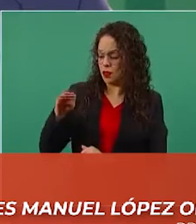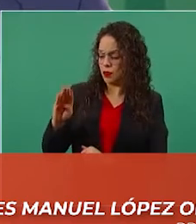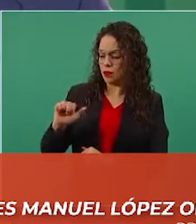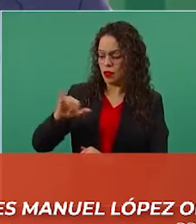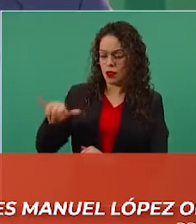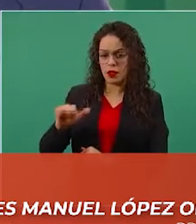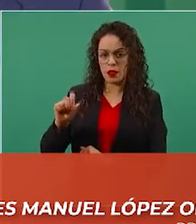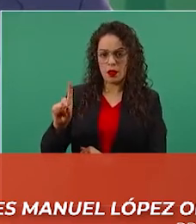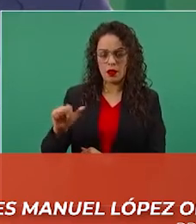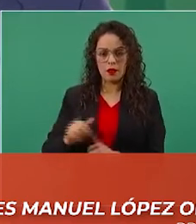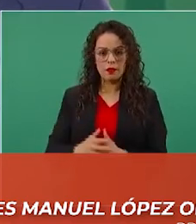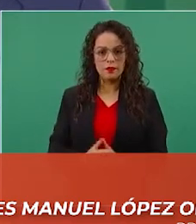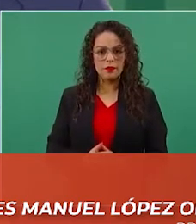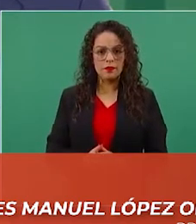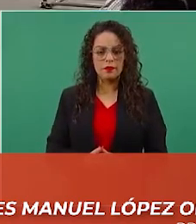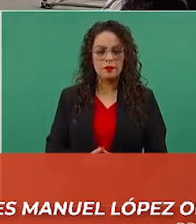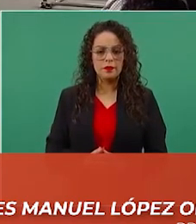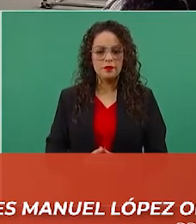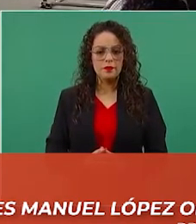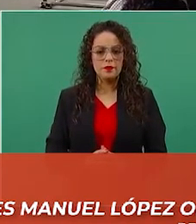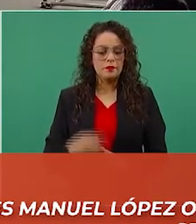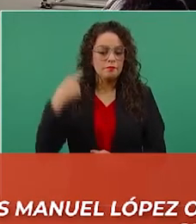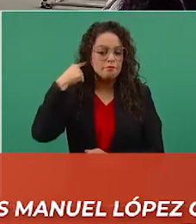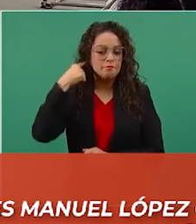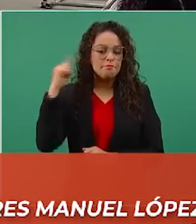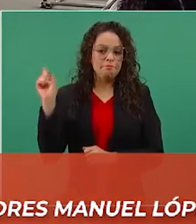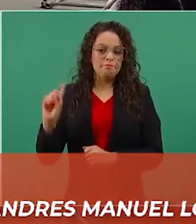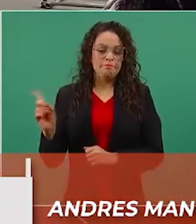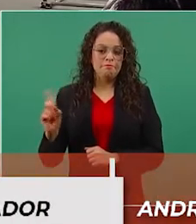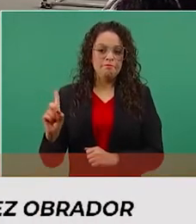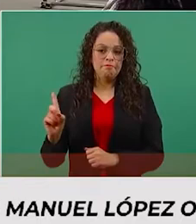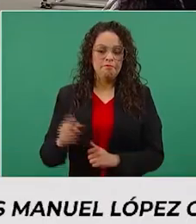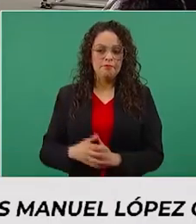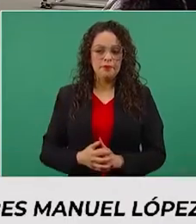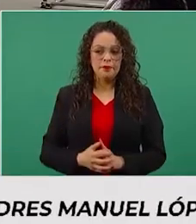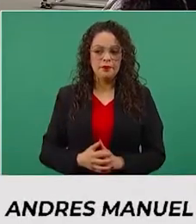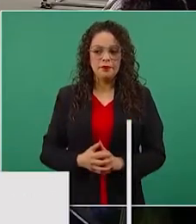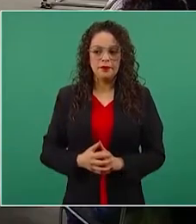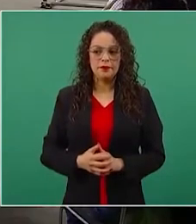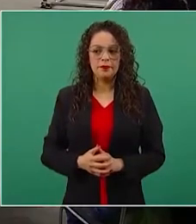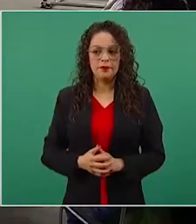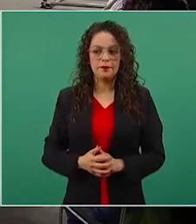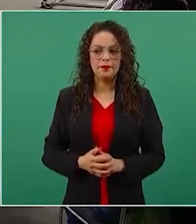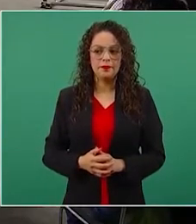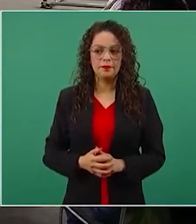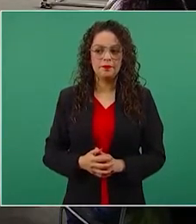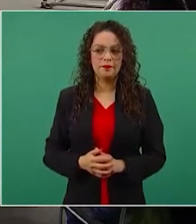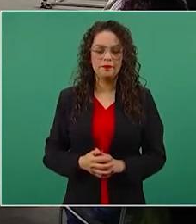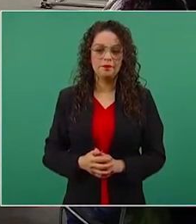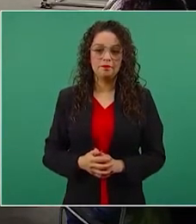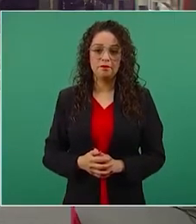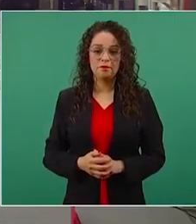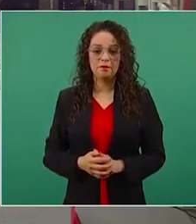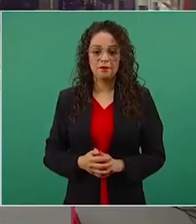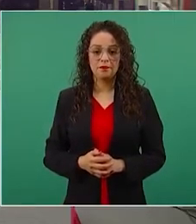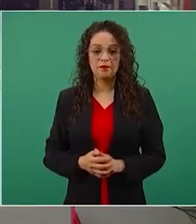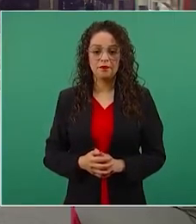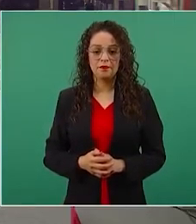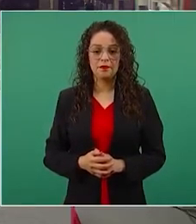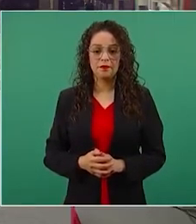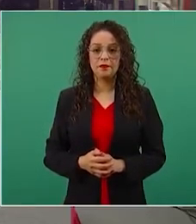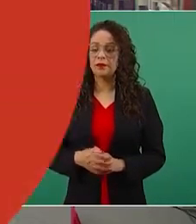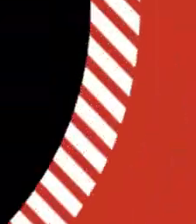Departamento de Justicia envió información a México, más bien el Departamento de Justicia envió información sobre cabeza de vaca a la FGR? Están